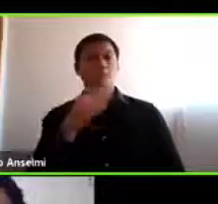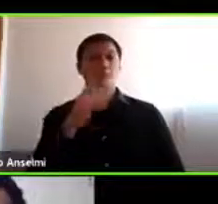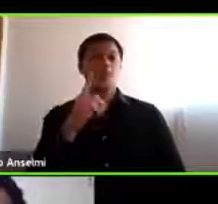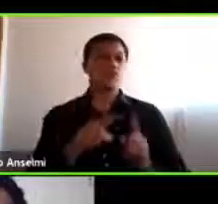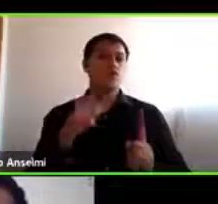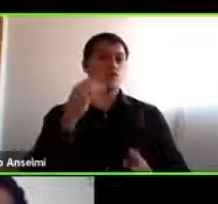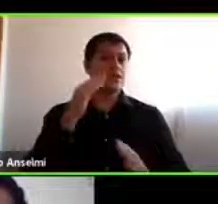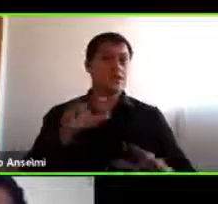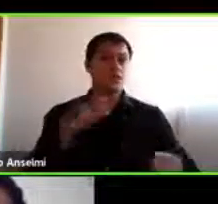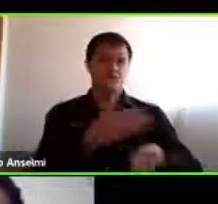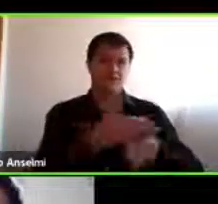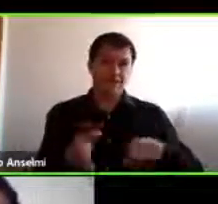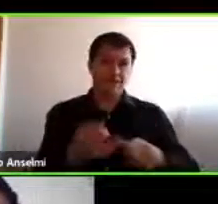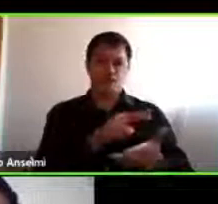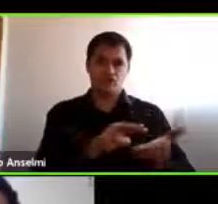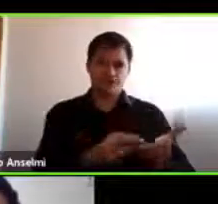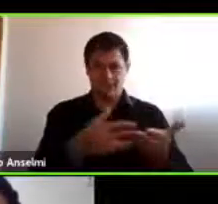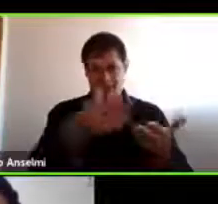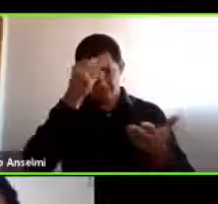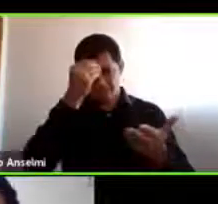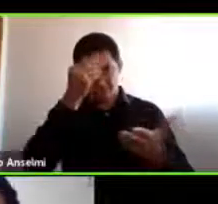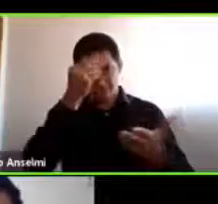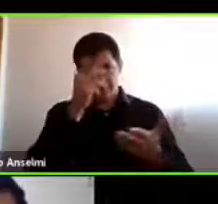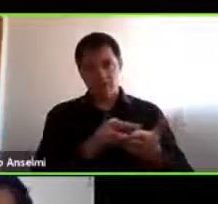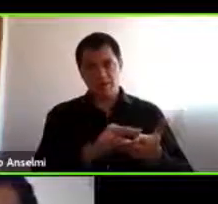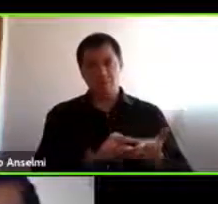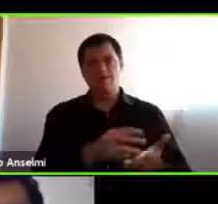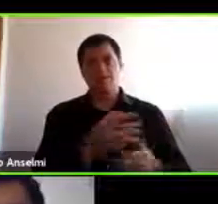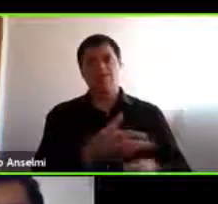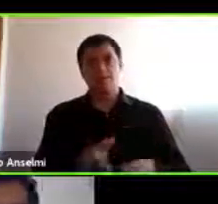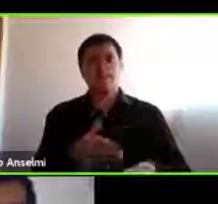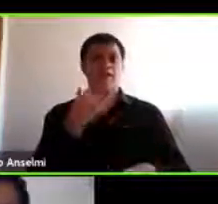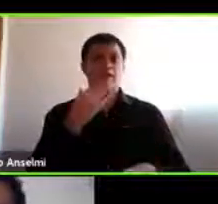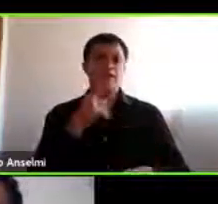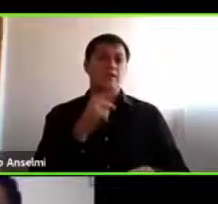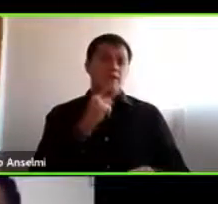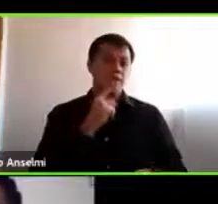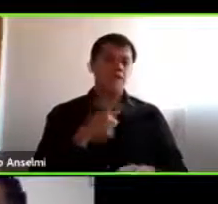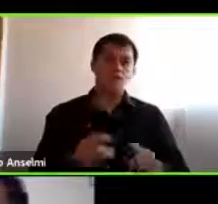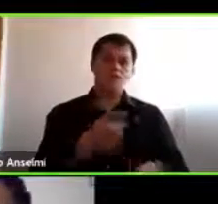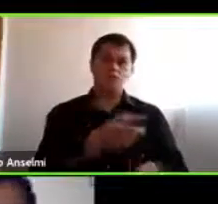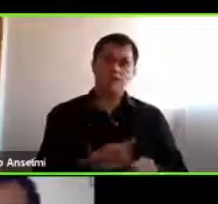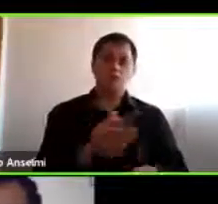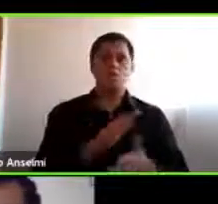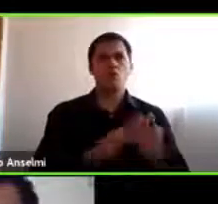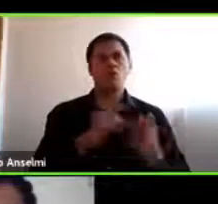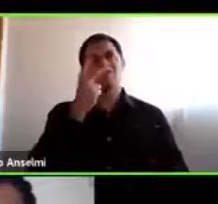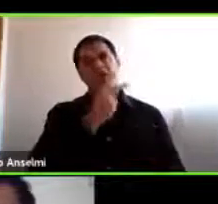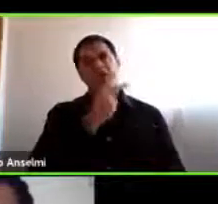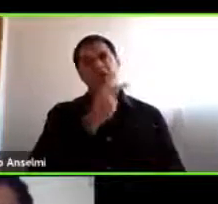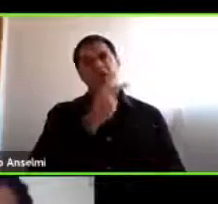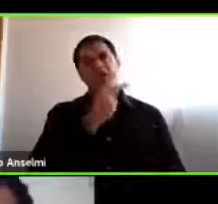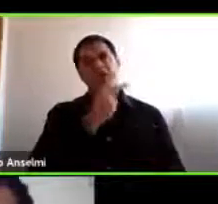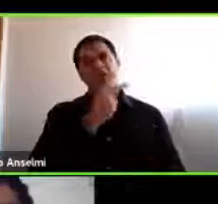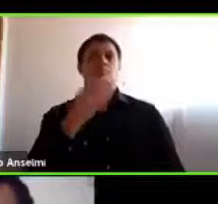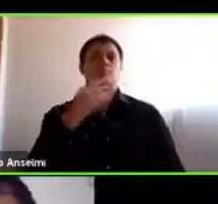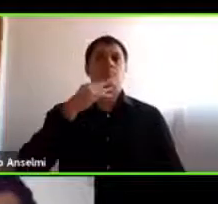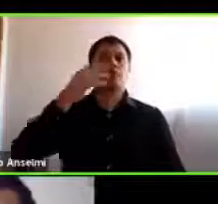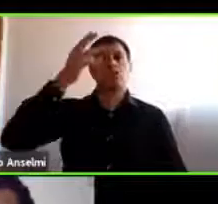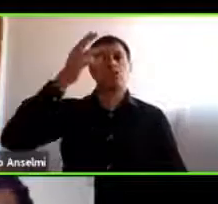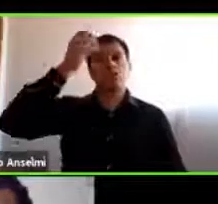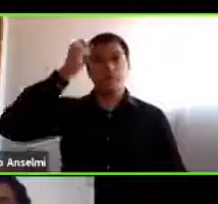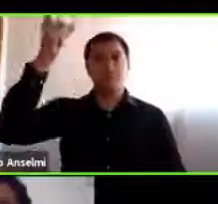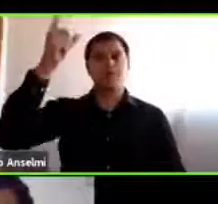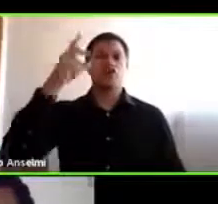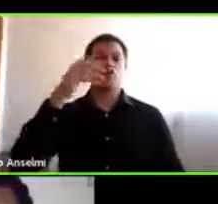compromiso fonológico también tienen retrasos en otras habilidades cognitivas como el vocabulario la comprensión oral aquellos niños que